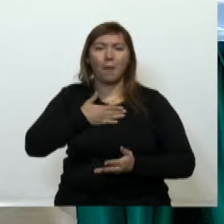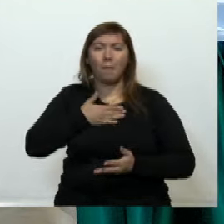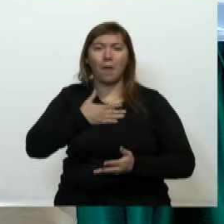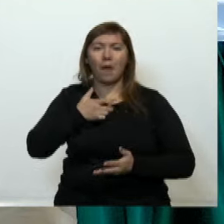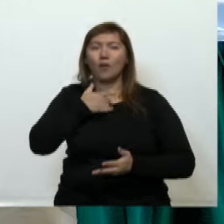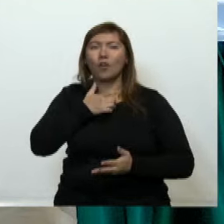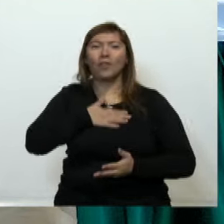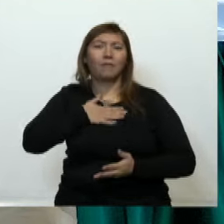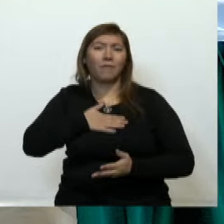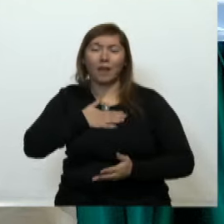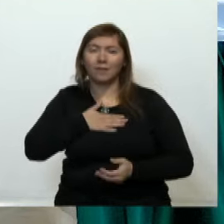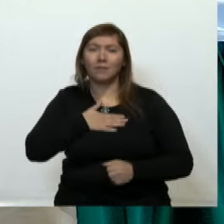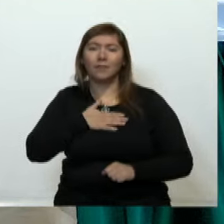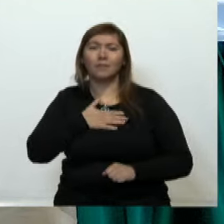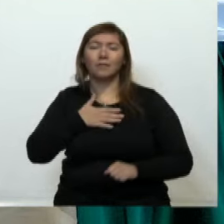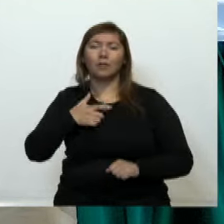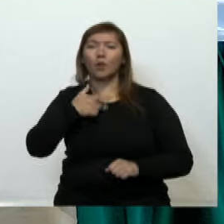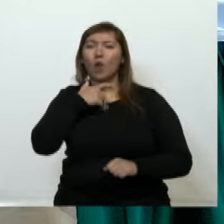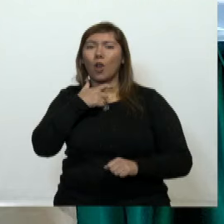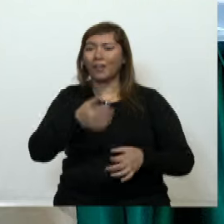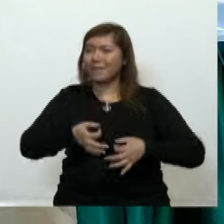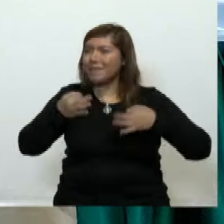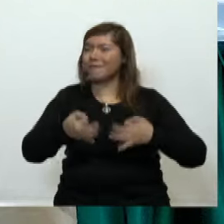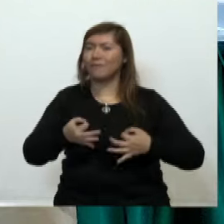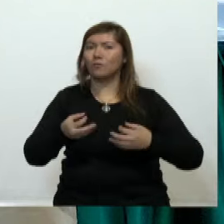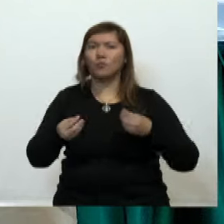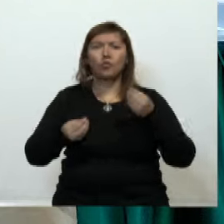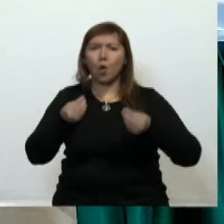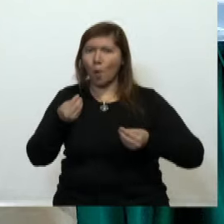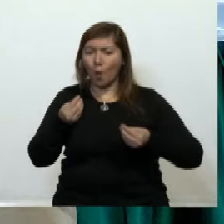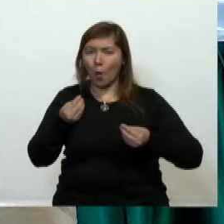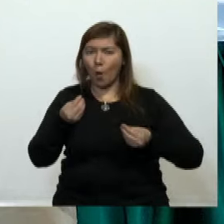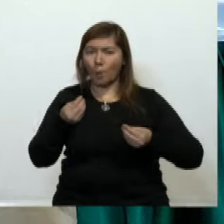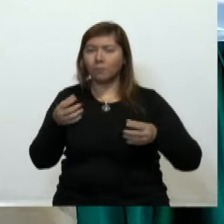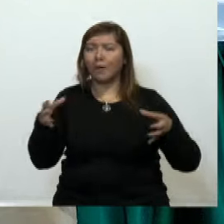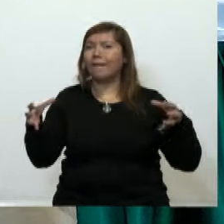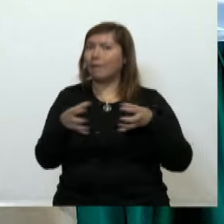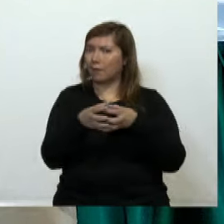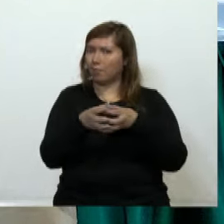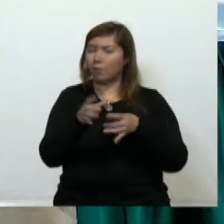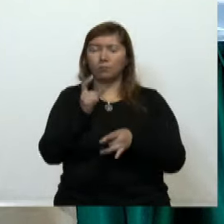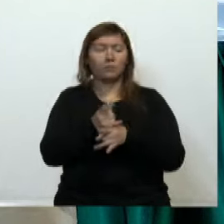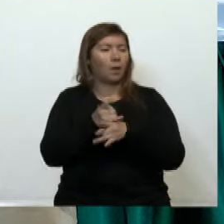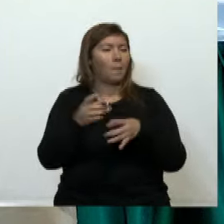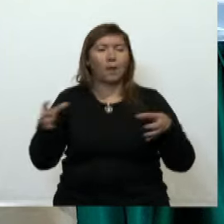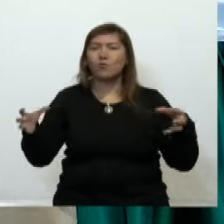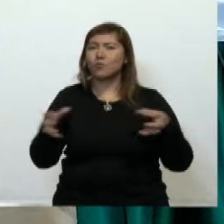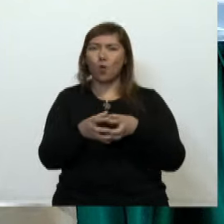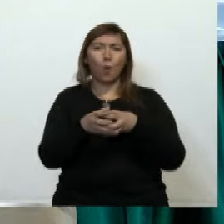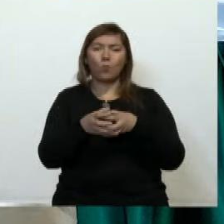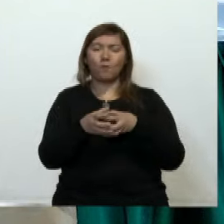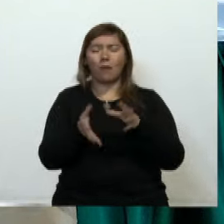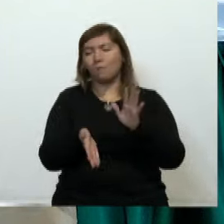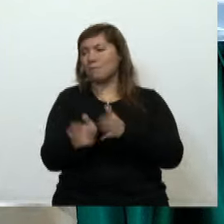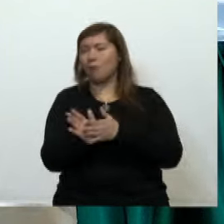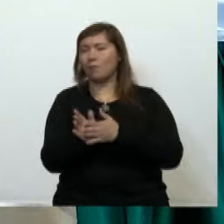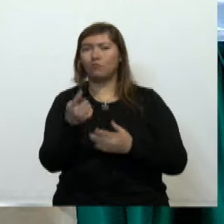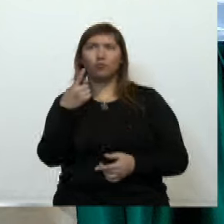que Dios nos quiere dignos. ¿Y cómo lo hacemos? En equipo, en comunidad. No nos cortamos